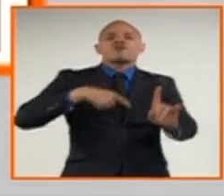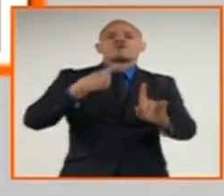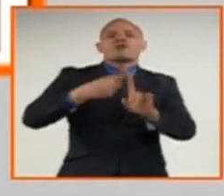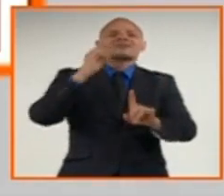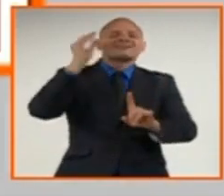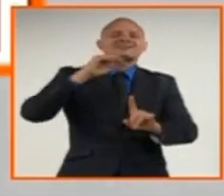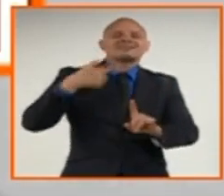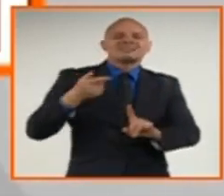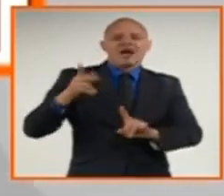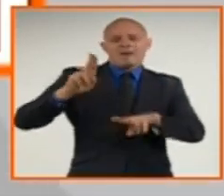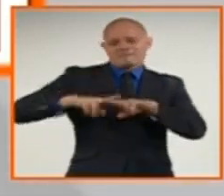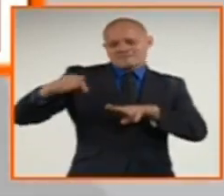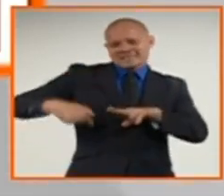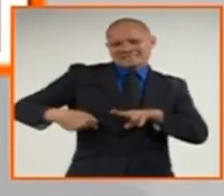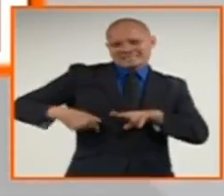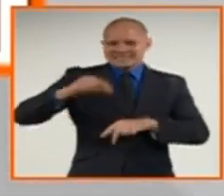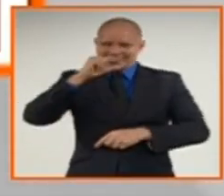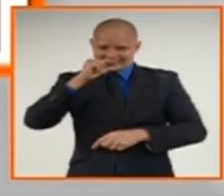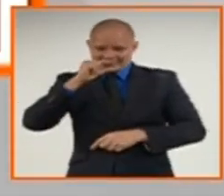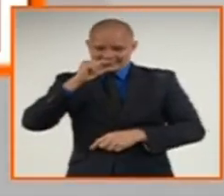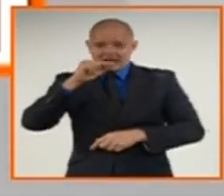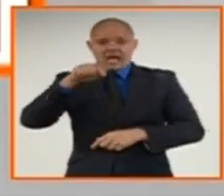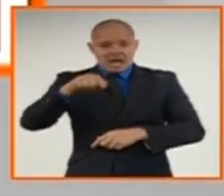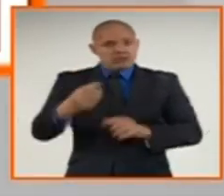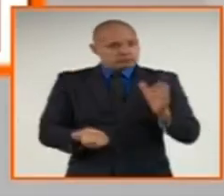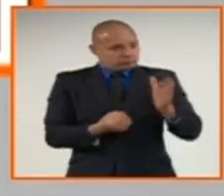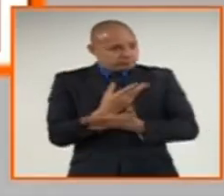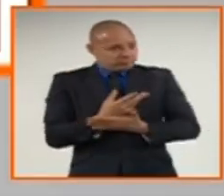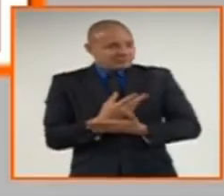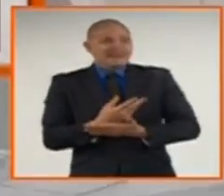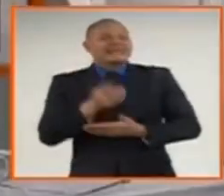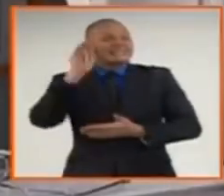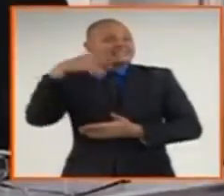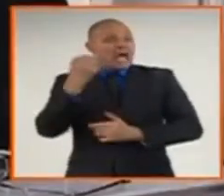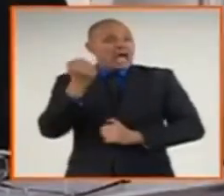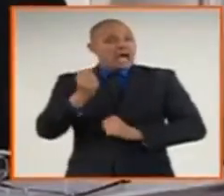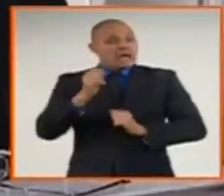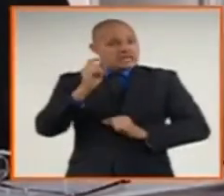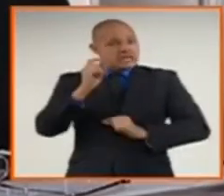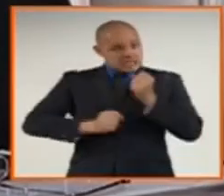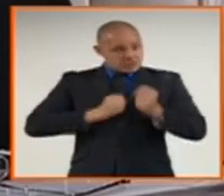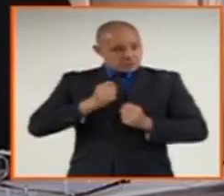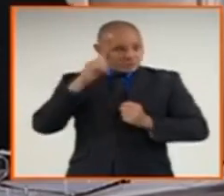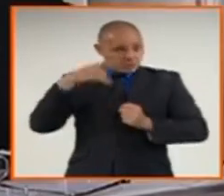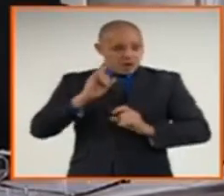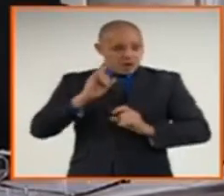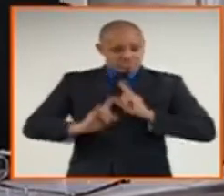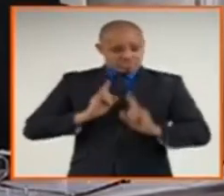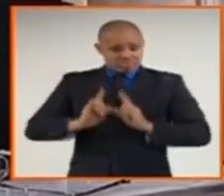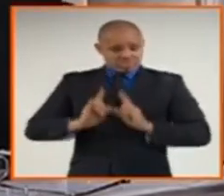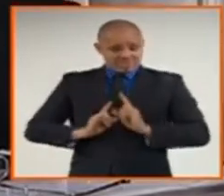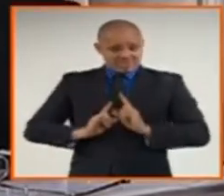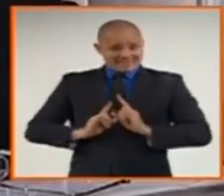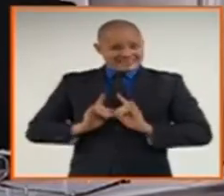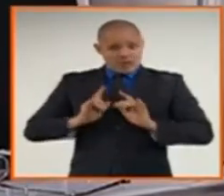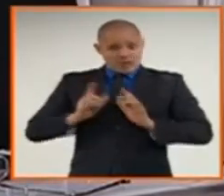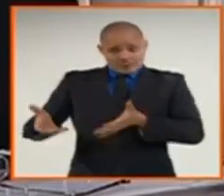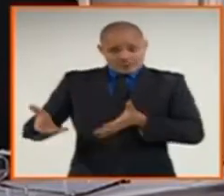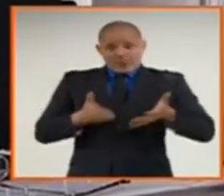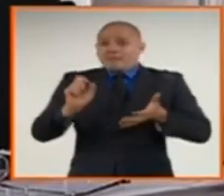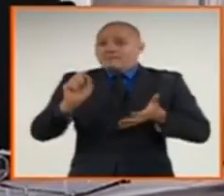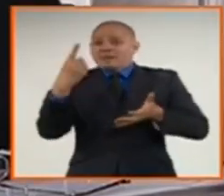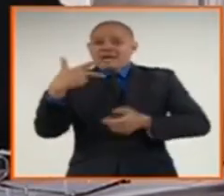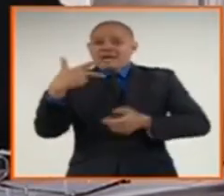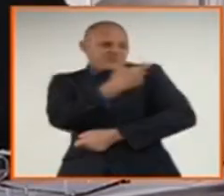el primer producto biotecnológico que reciben los niños, porque se van de las maternidades con su primera dosis de vacuna de hepatitis B.